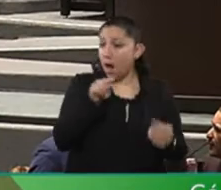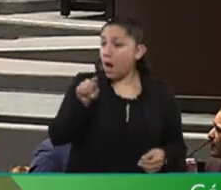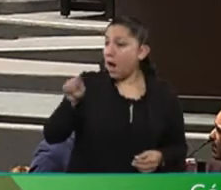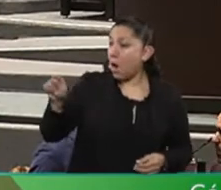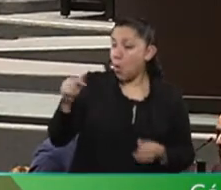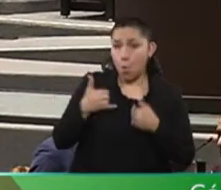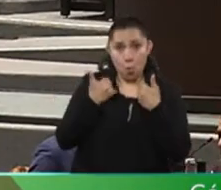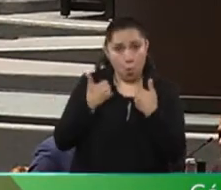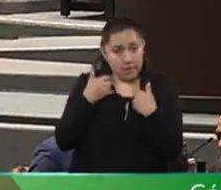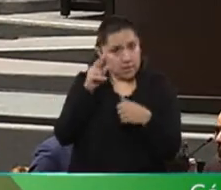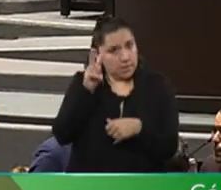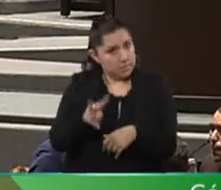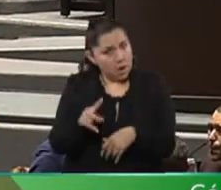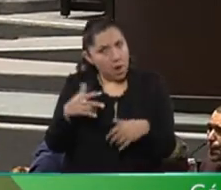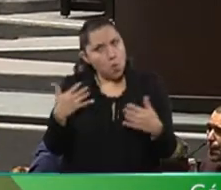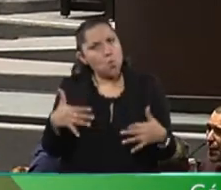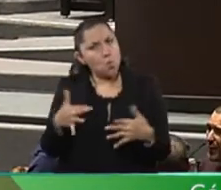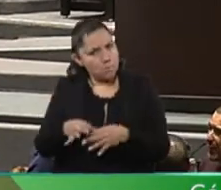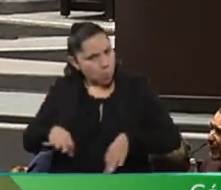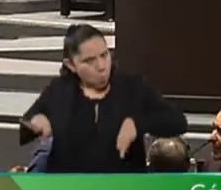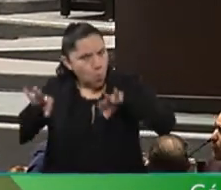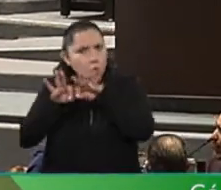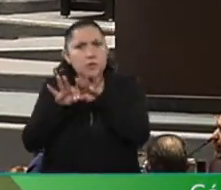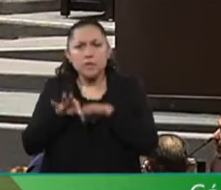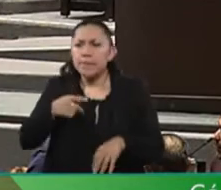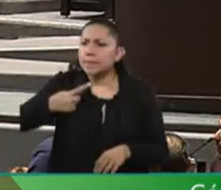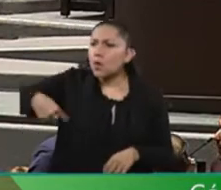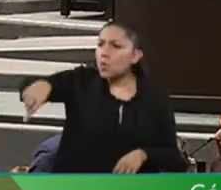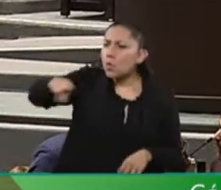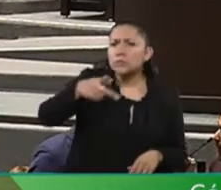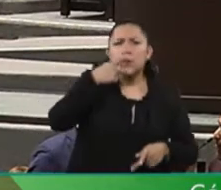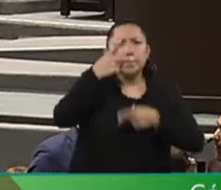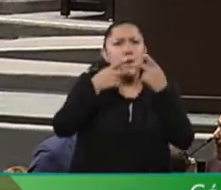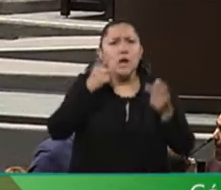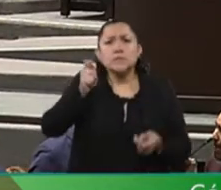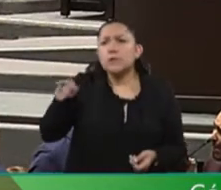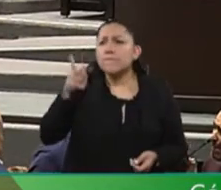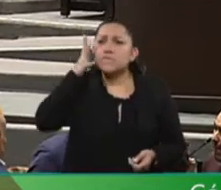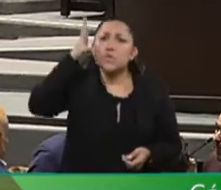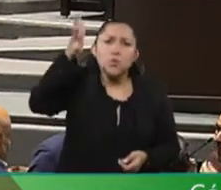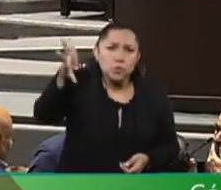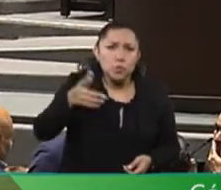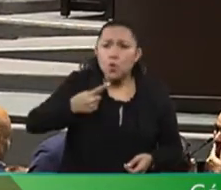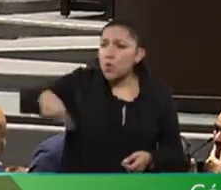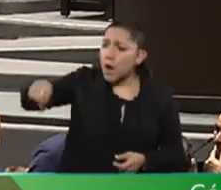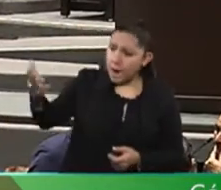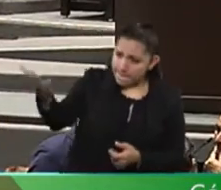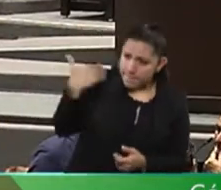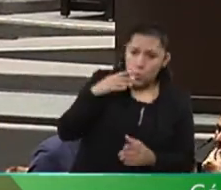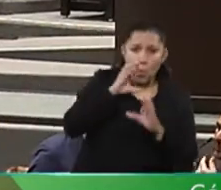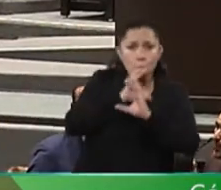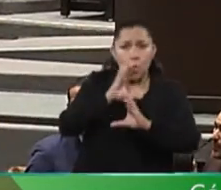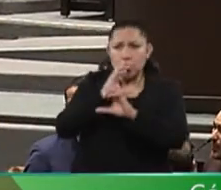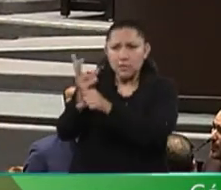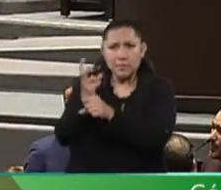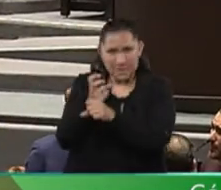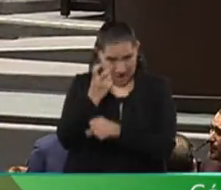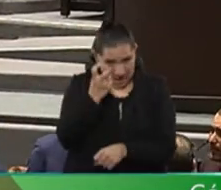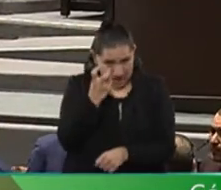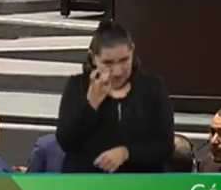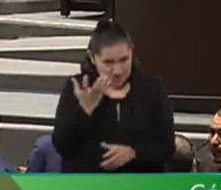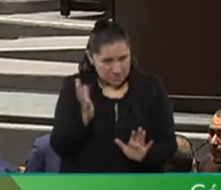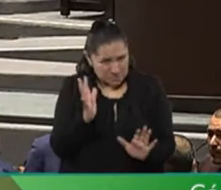ya no nos organicen conciertos ya nos inviten a sus conferencias mejor garanticen nuestros derechos sociales Muchas